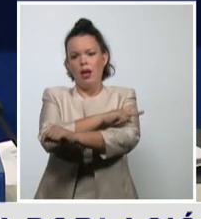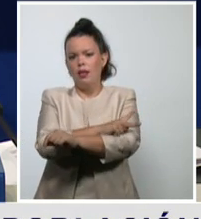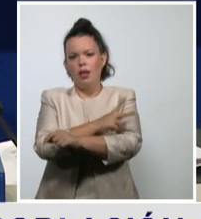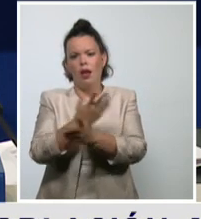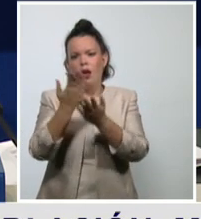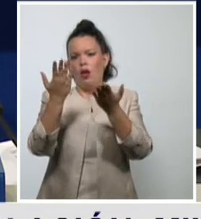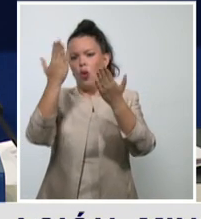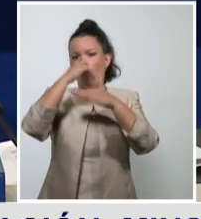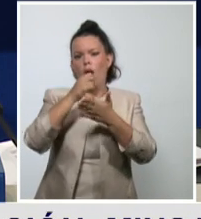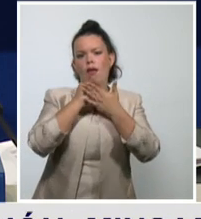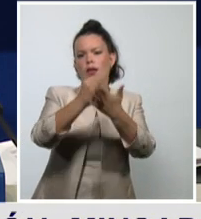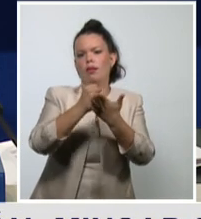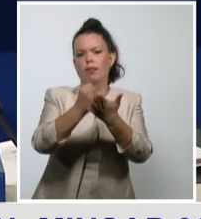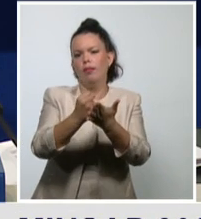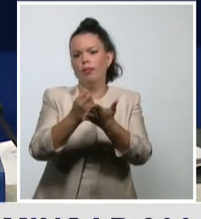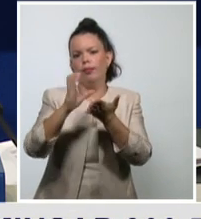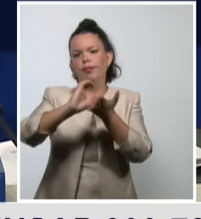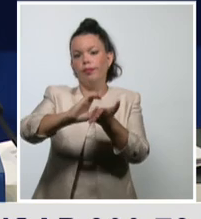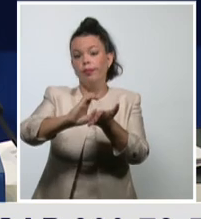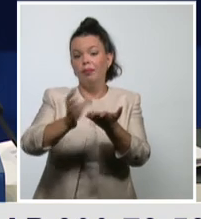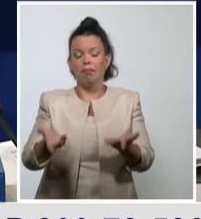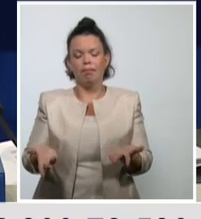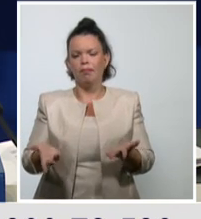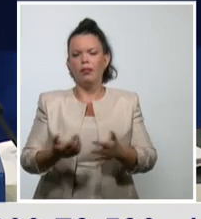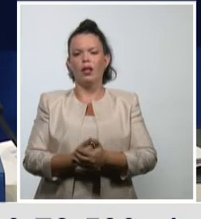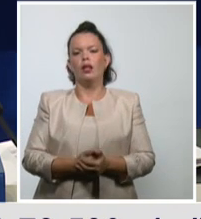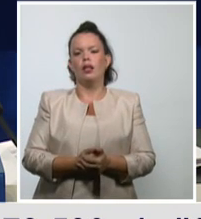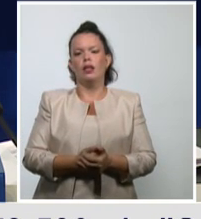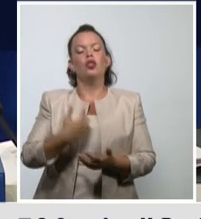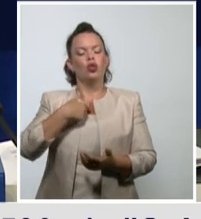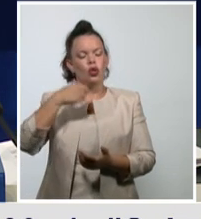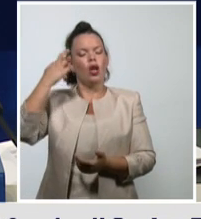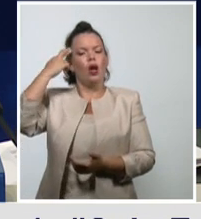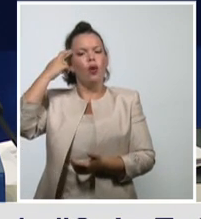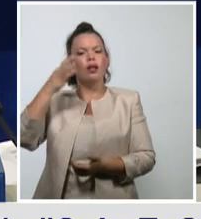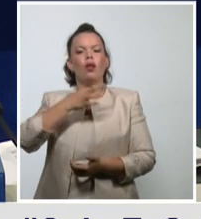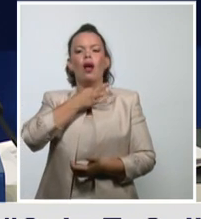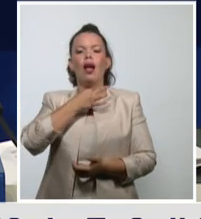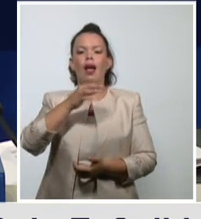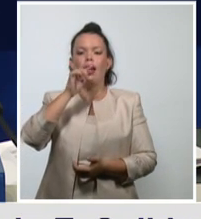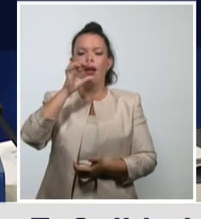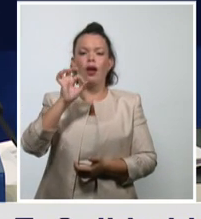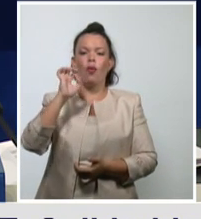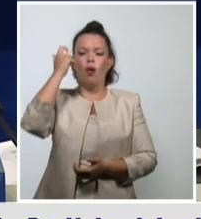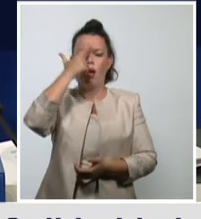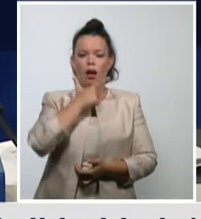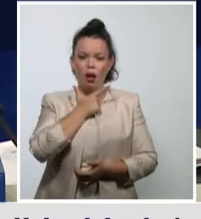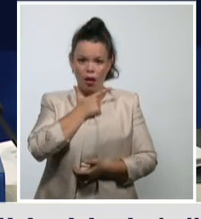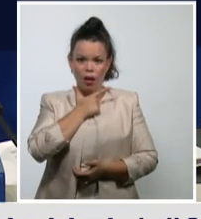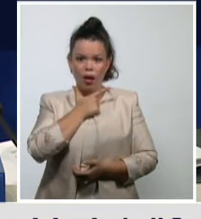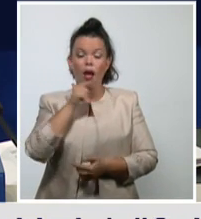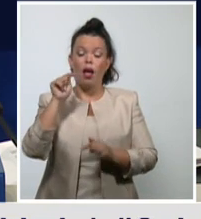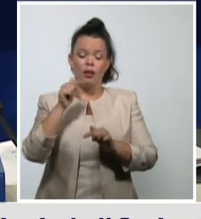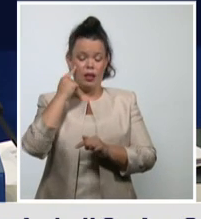recuerdo que, sobre todo relacionado con el ébola, la costumbre que tienen algunos de estos